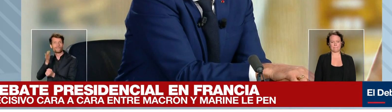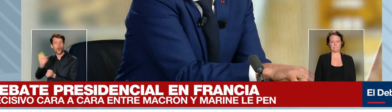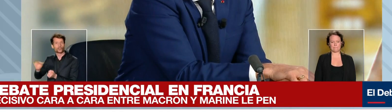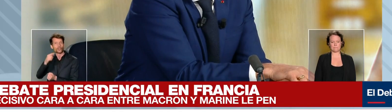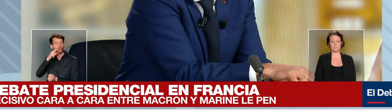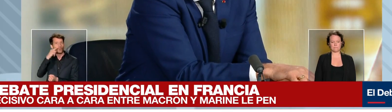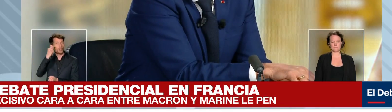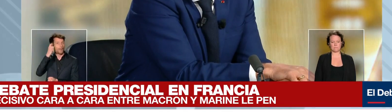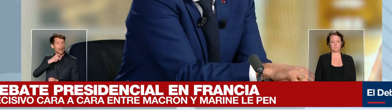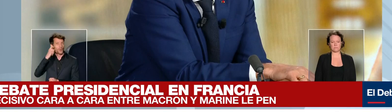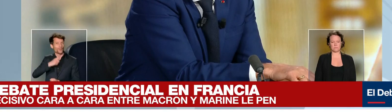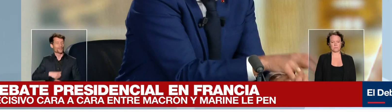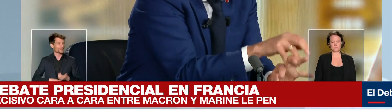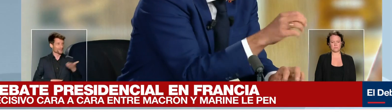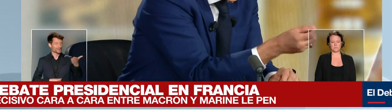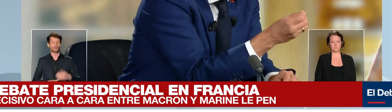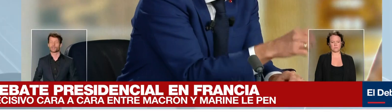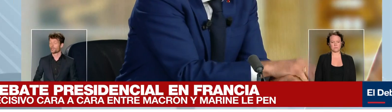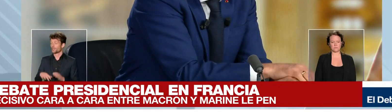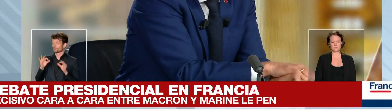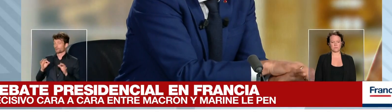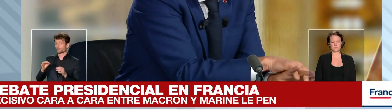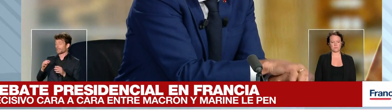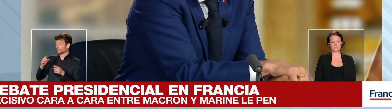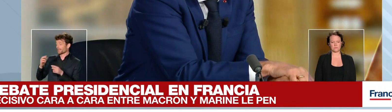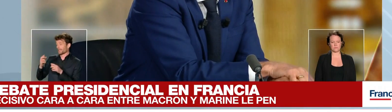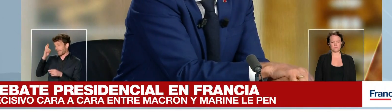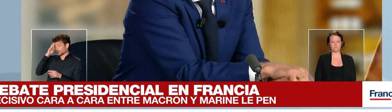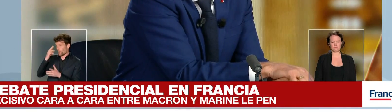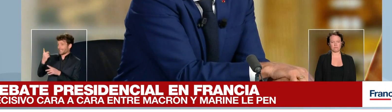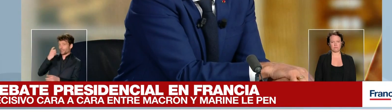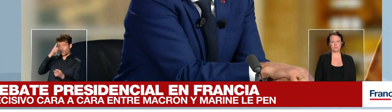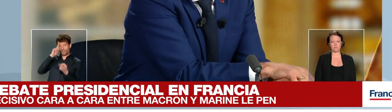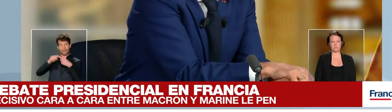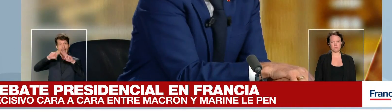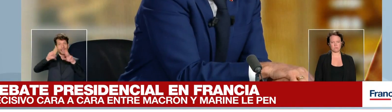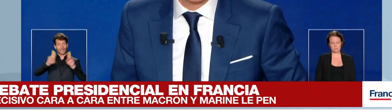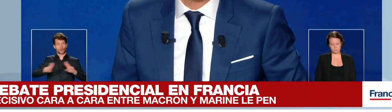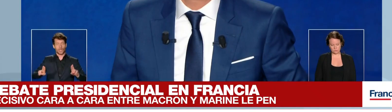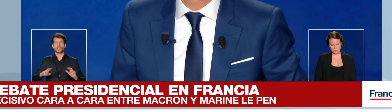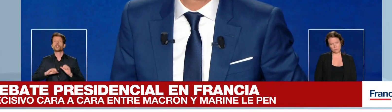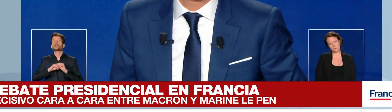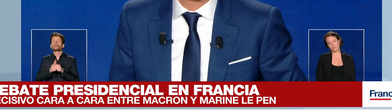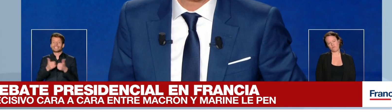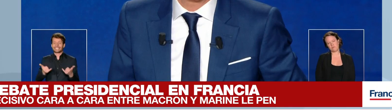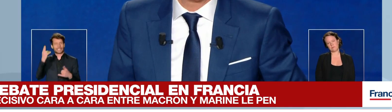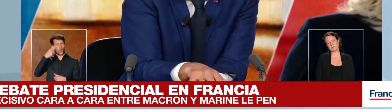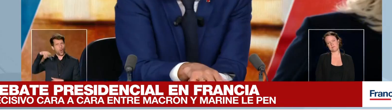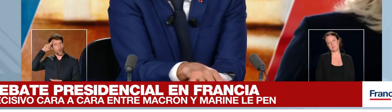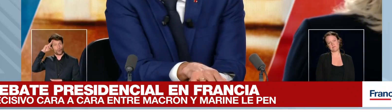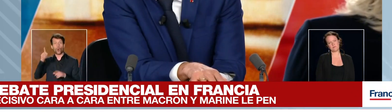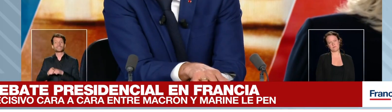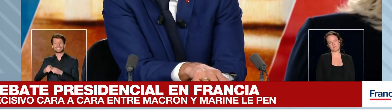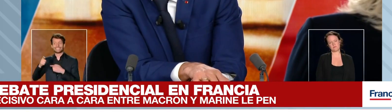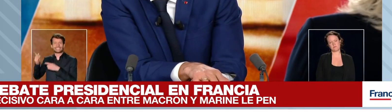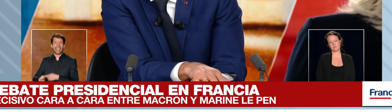Macron? Primero que todo, usted tiene razón de hacer esta pregunta sobre el tema internacional, por lo que ocurre hoy,